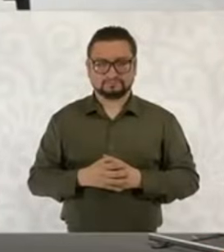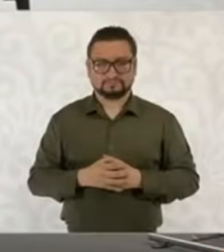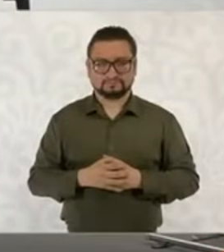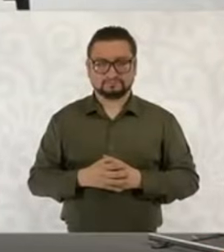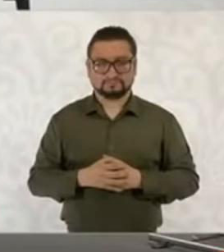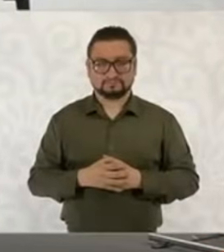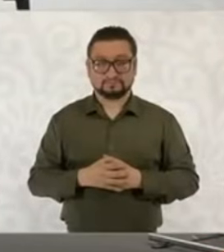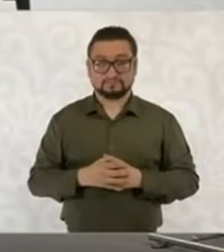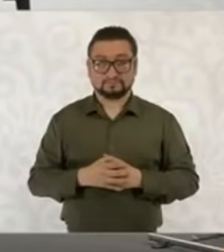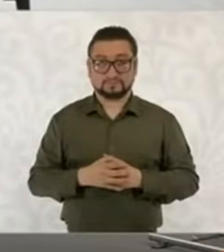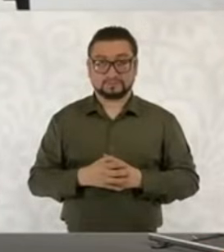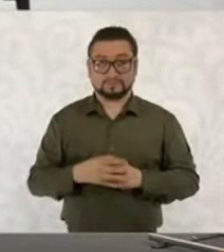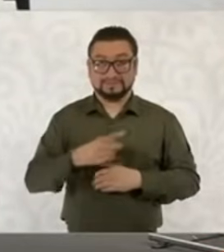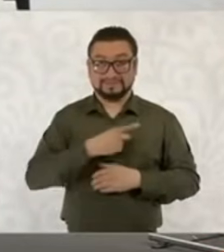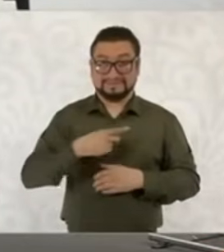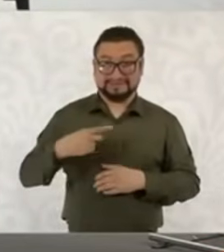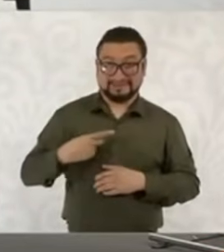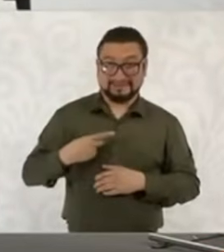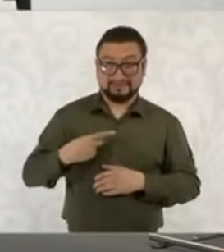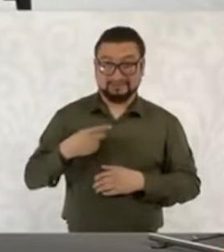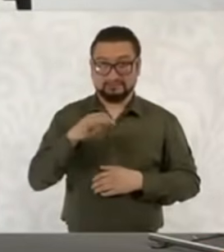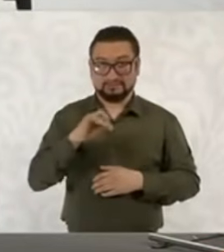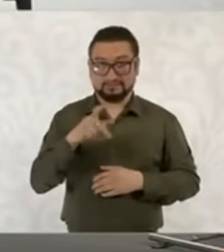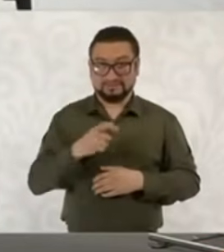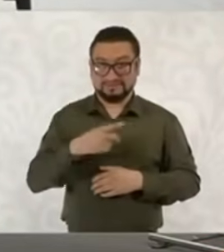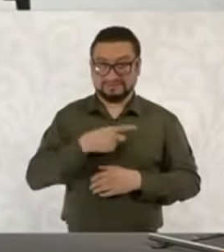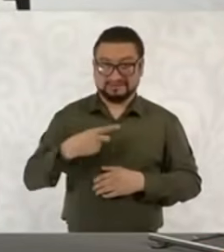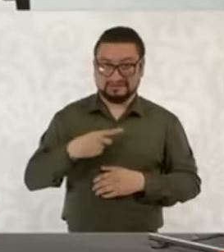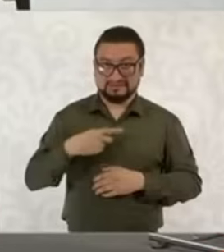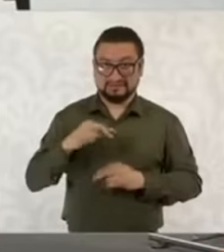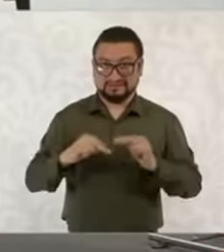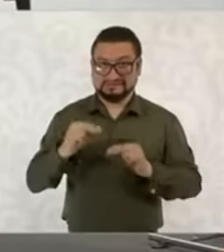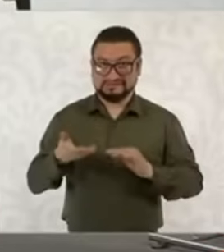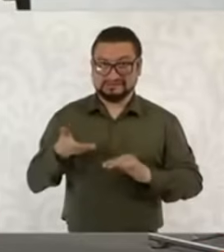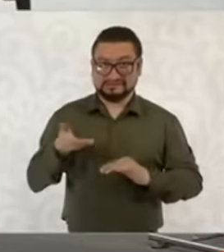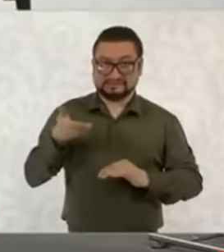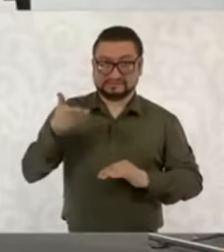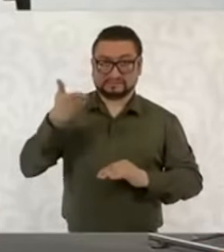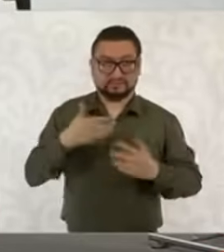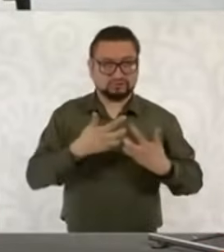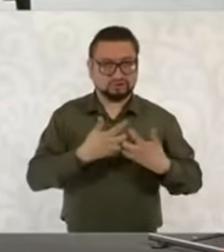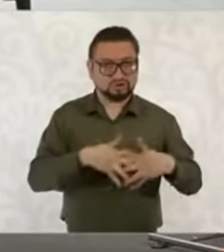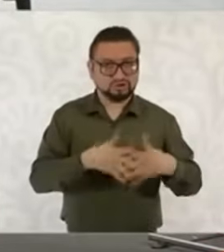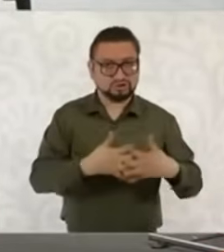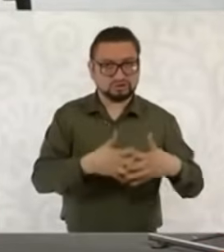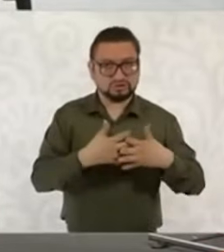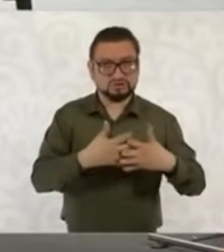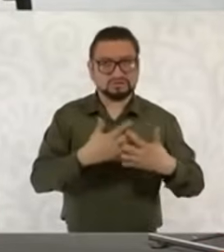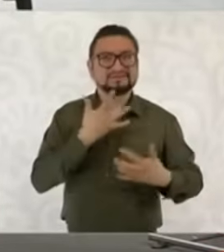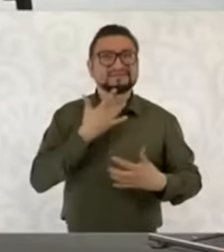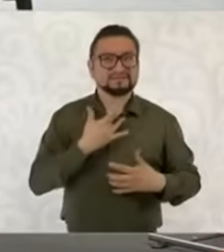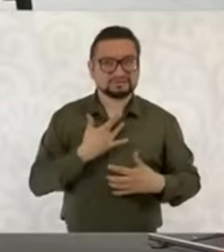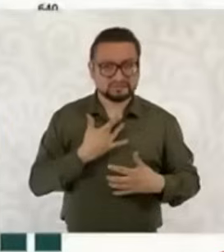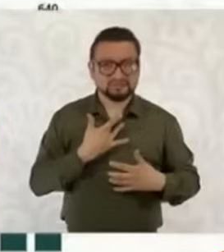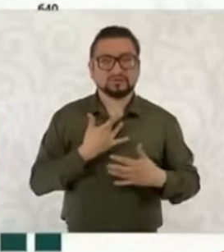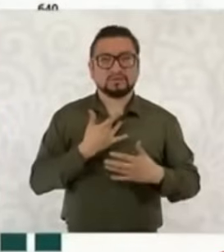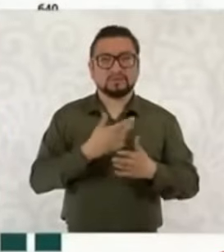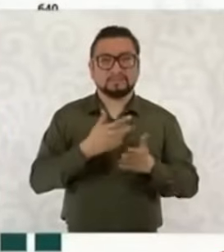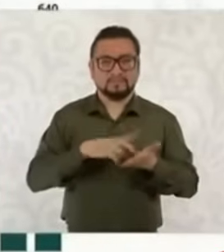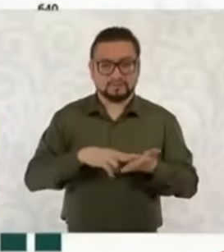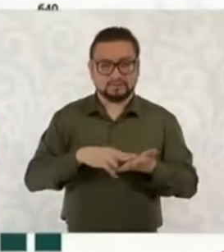Mientras estaba incrementándose la deuda de Petróleos Mexicanos, la elaboración de gasolina y diésel, ¿no?,